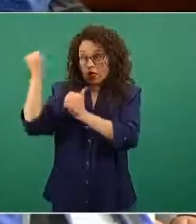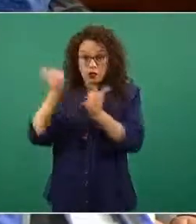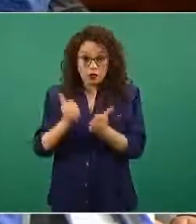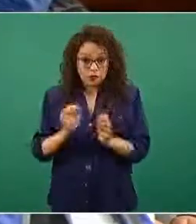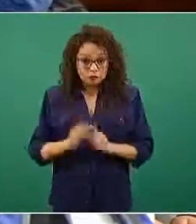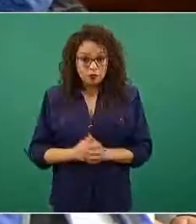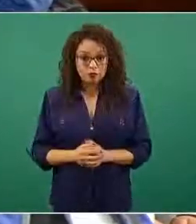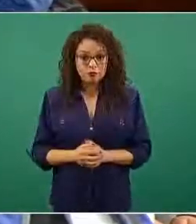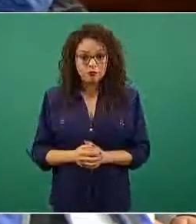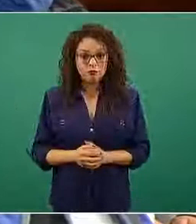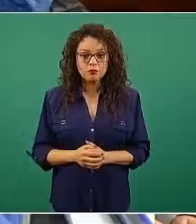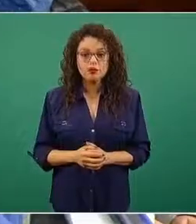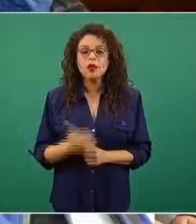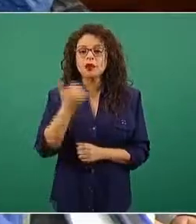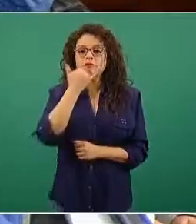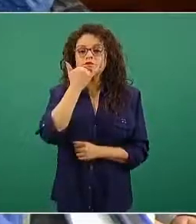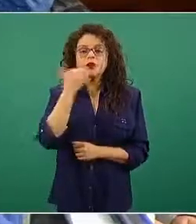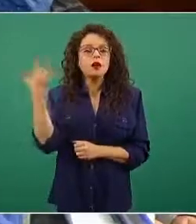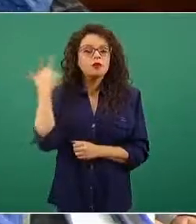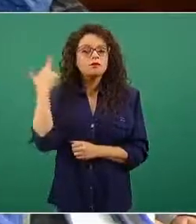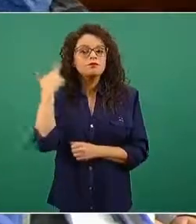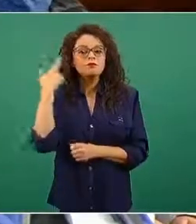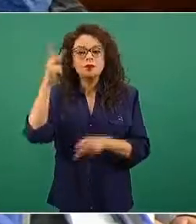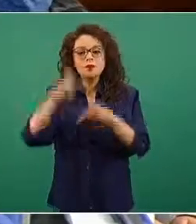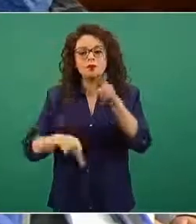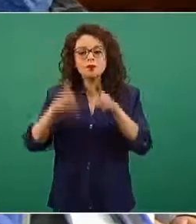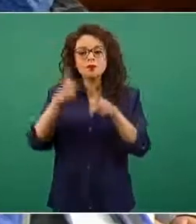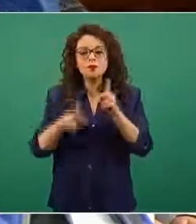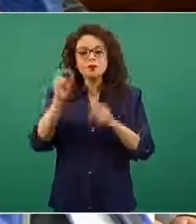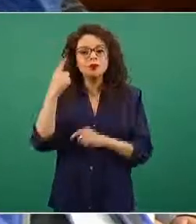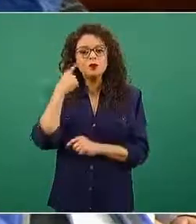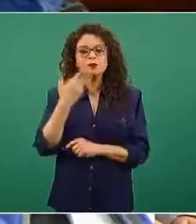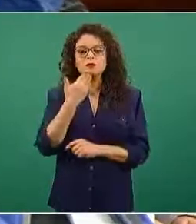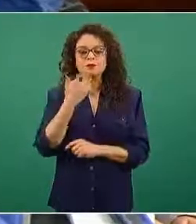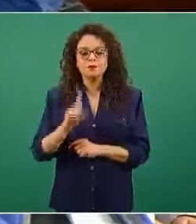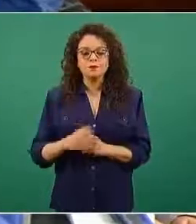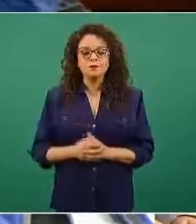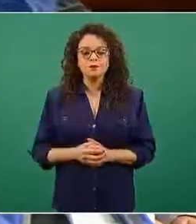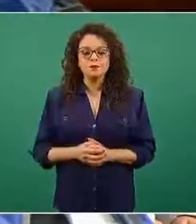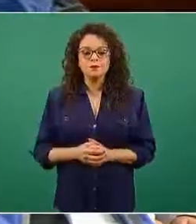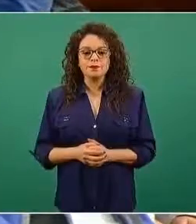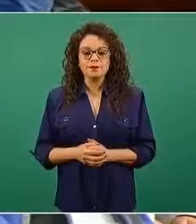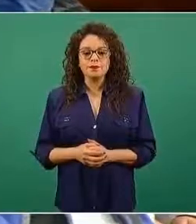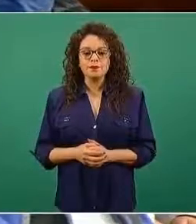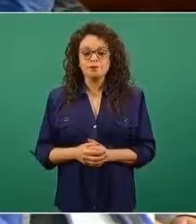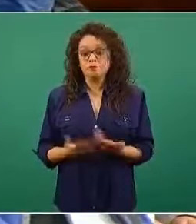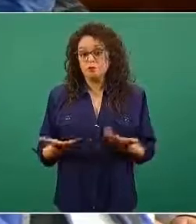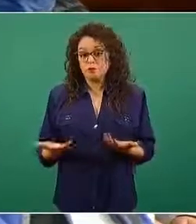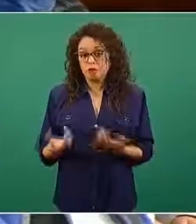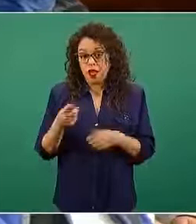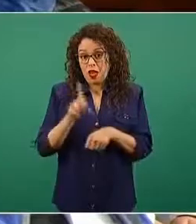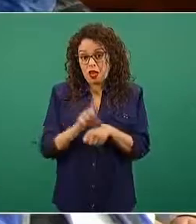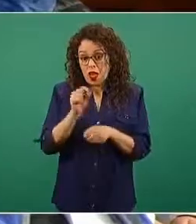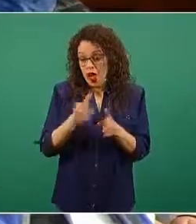Perdón, se entrecortó el sonido, no alcancé a oír bien la pregunta. Sí, que estaríamos a días, horas de la aprobación en COFEPRIS, porque pues